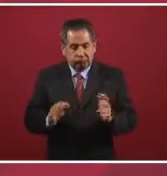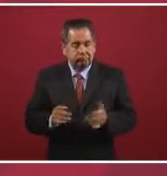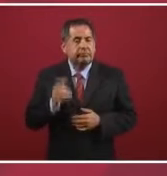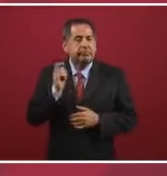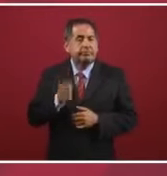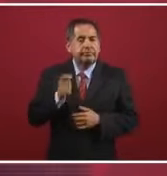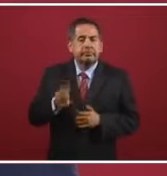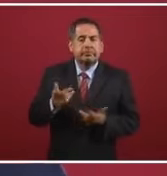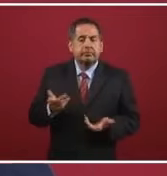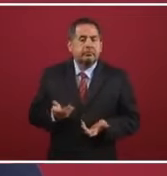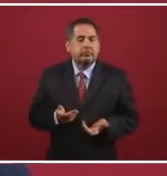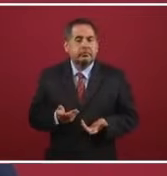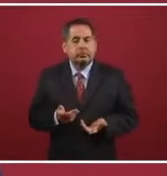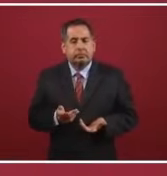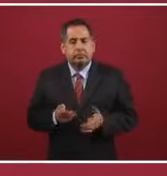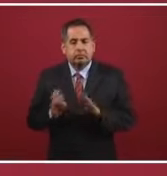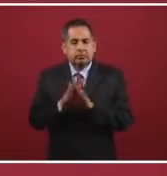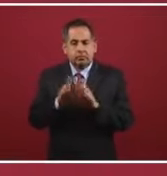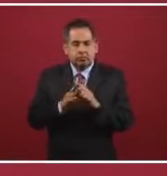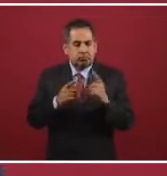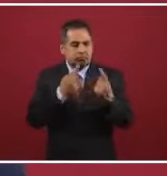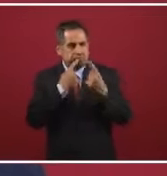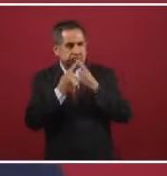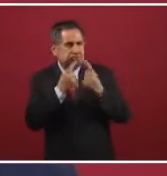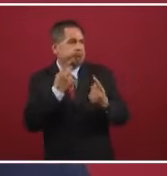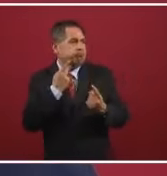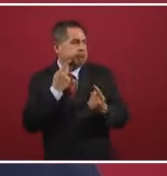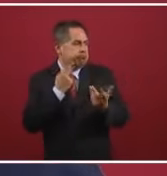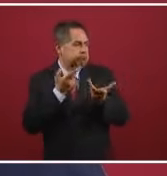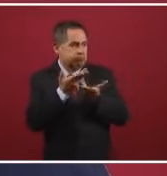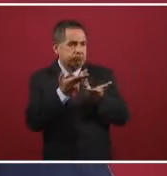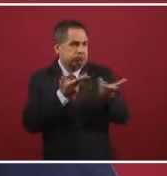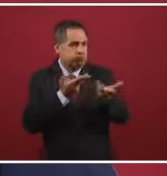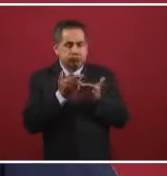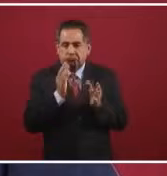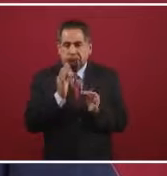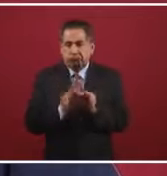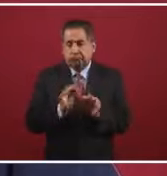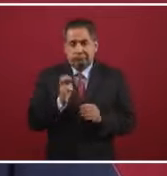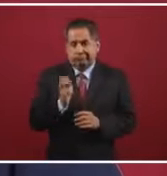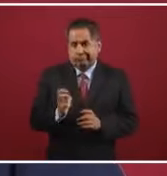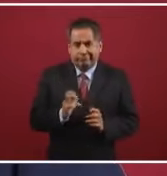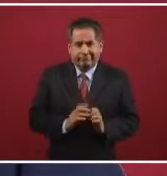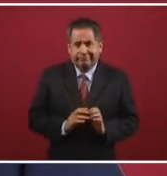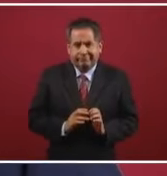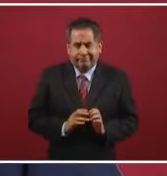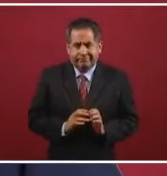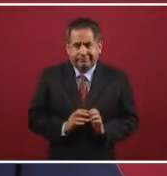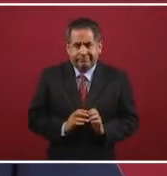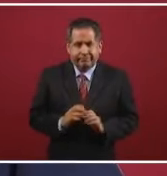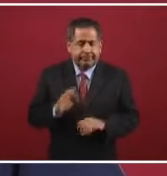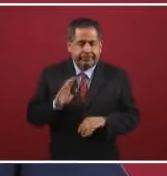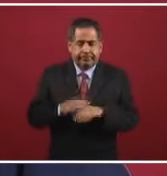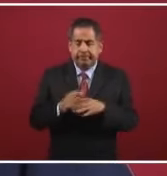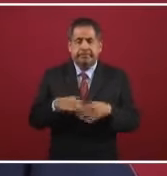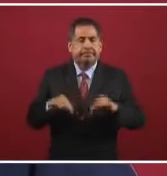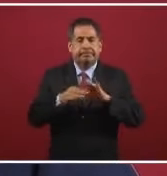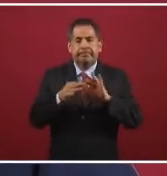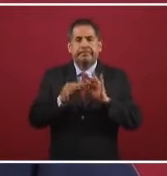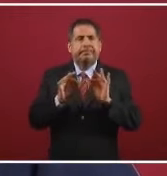es el uso de la política y de manera más